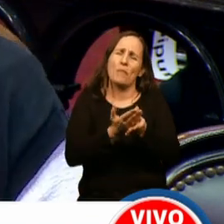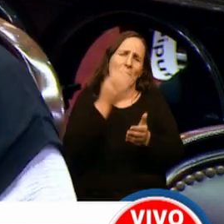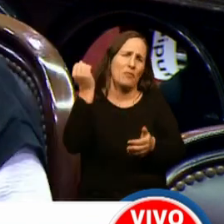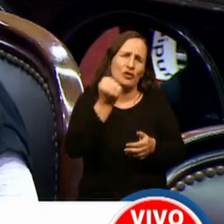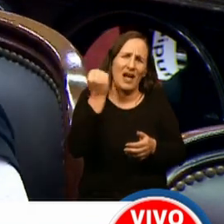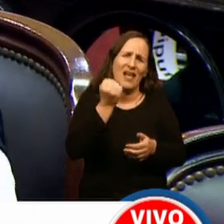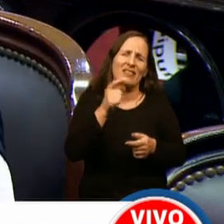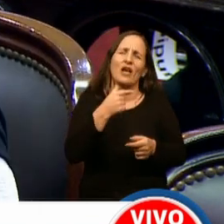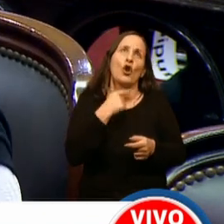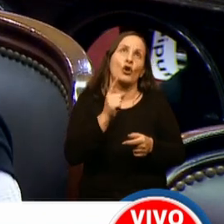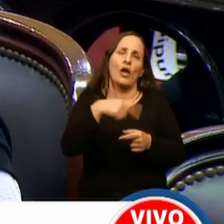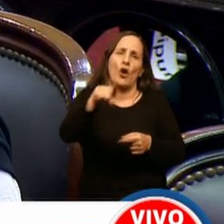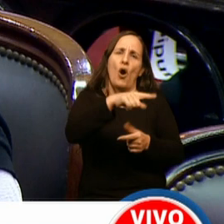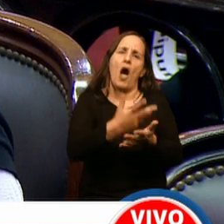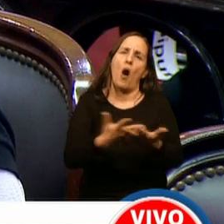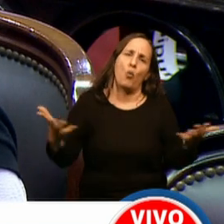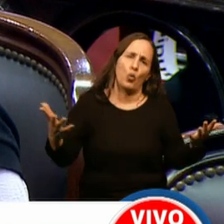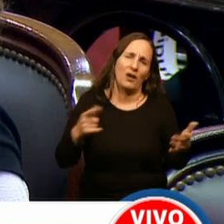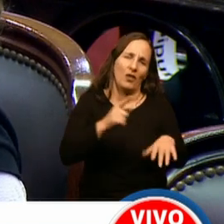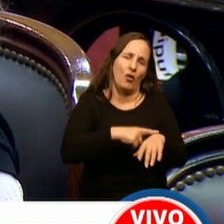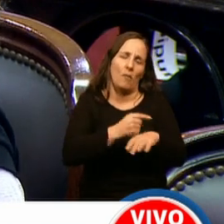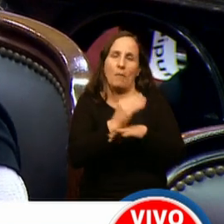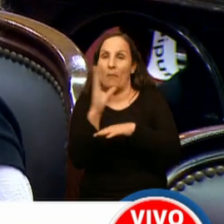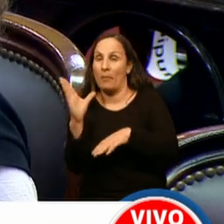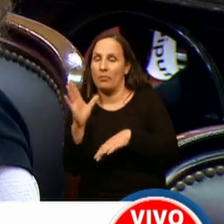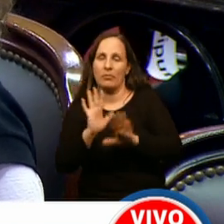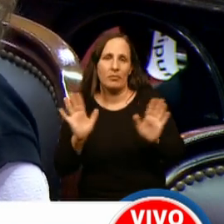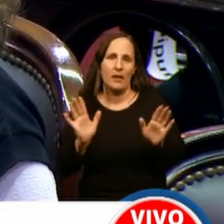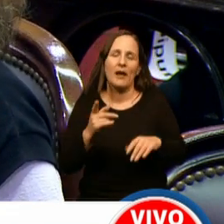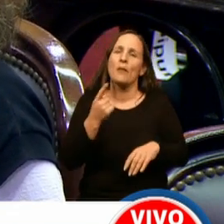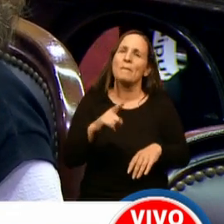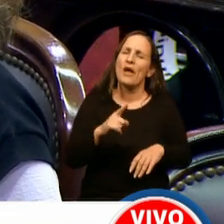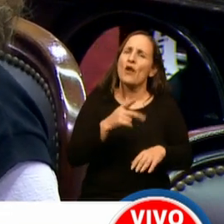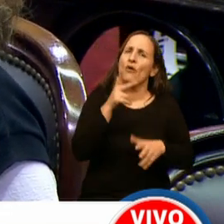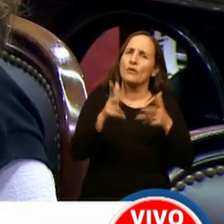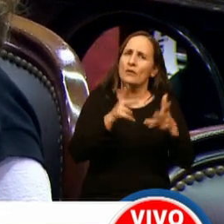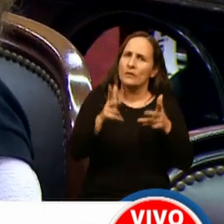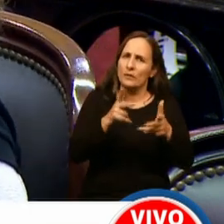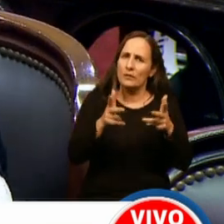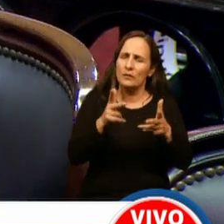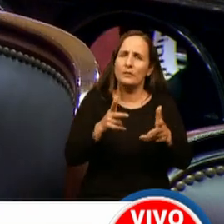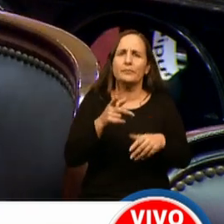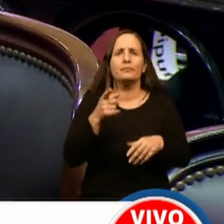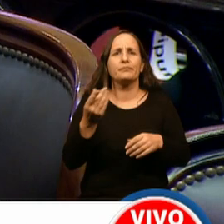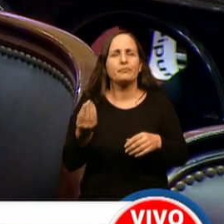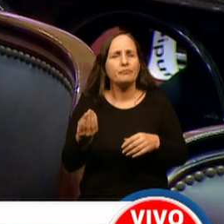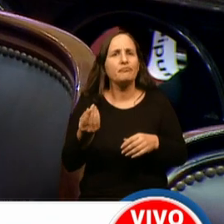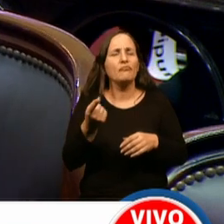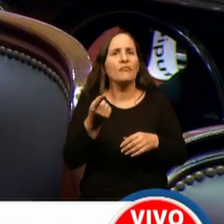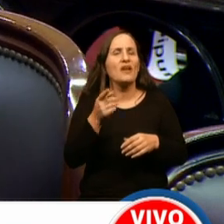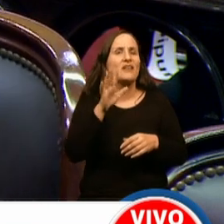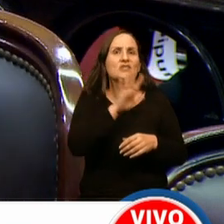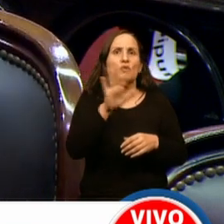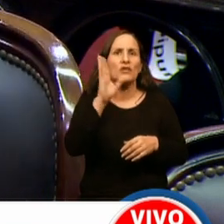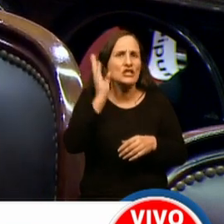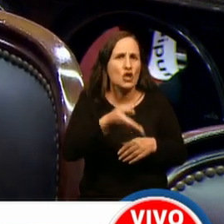para no aburrir porque ya es tarde pero manifestaban que el